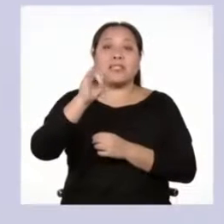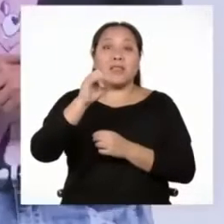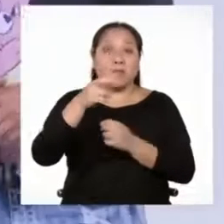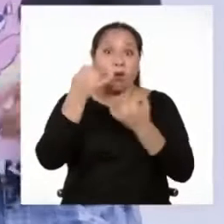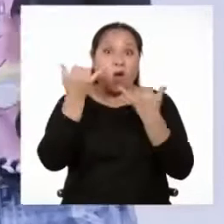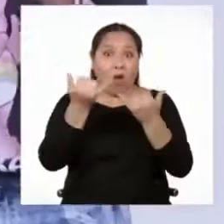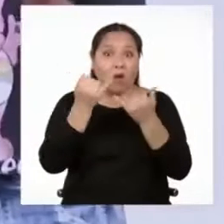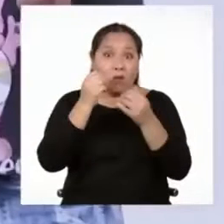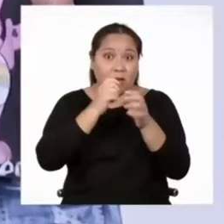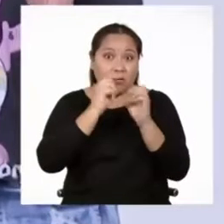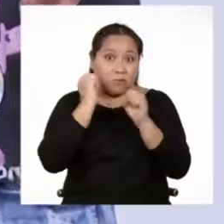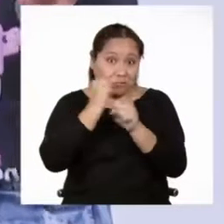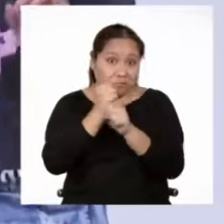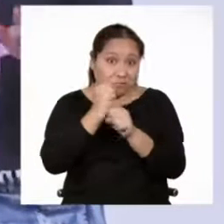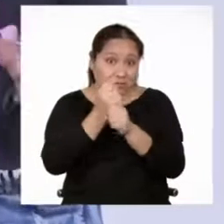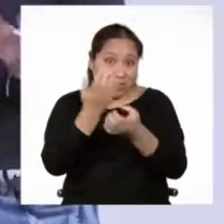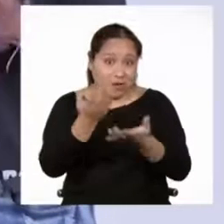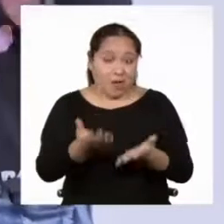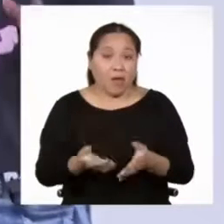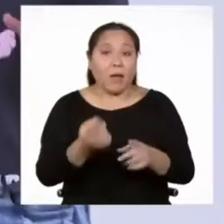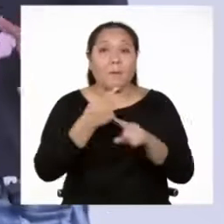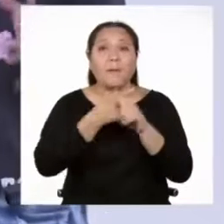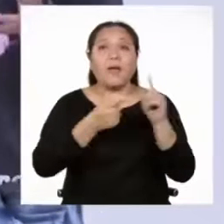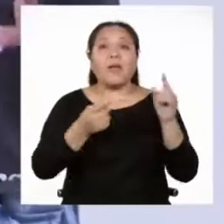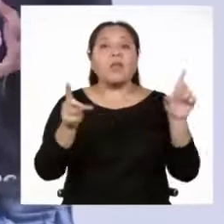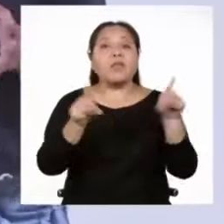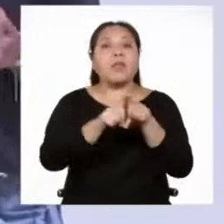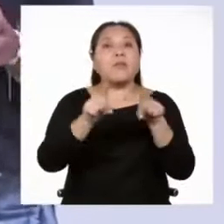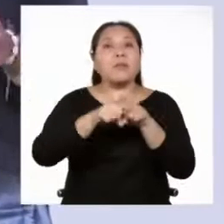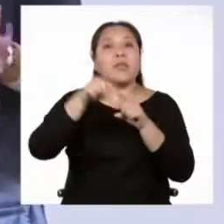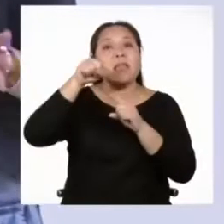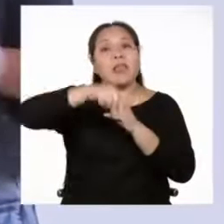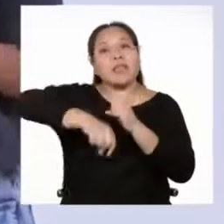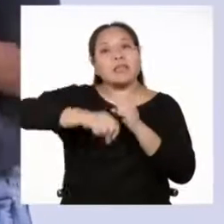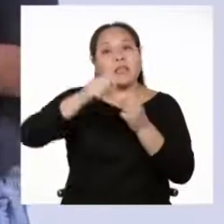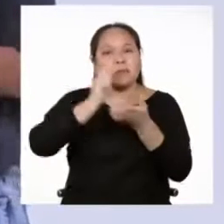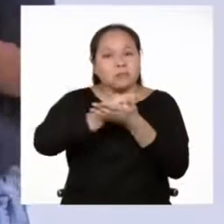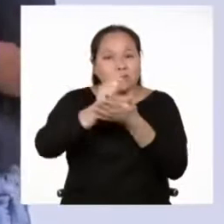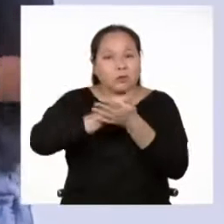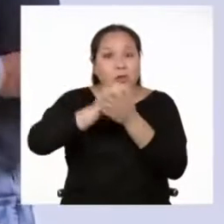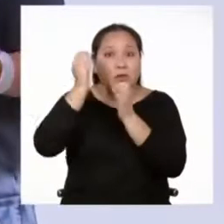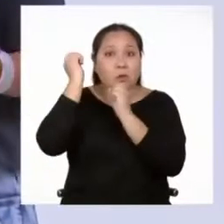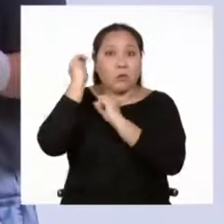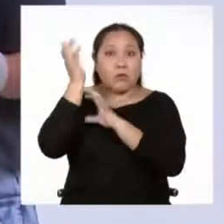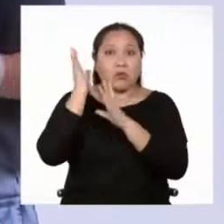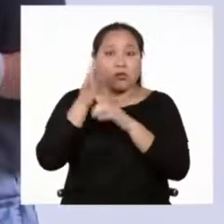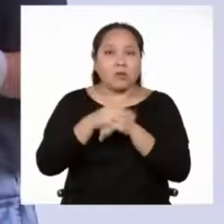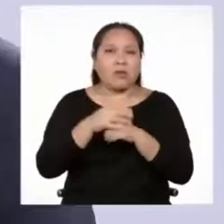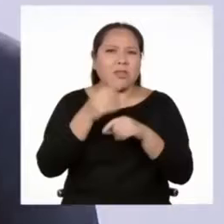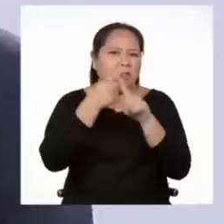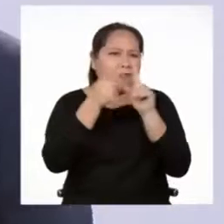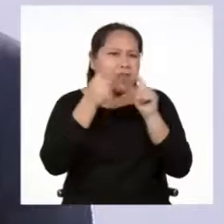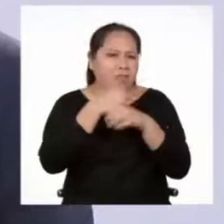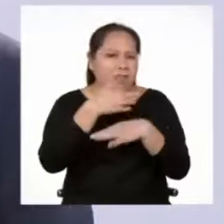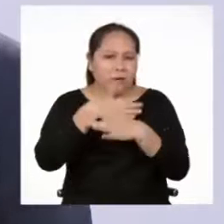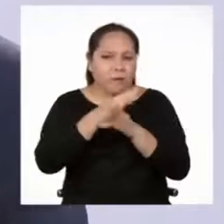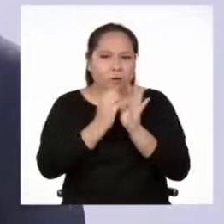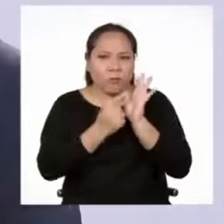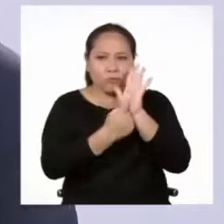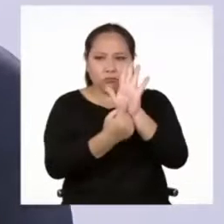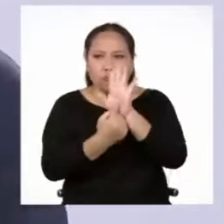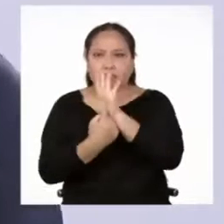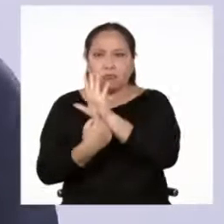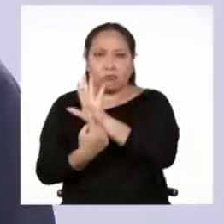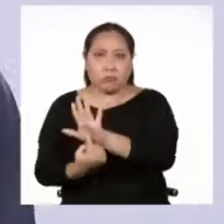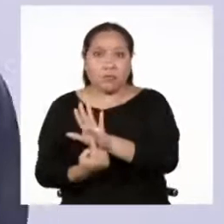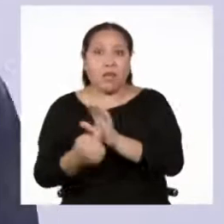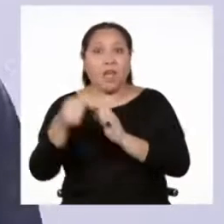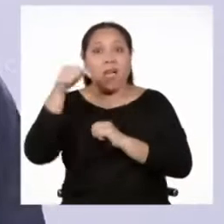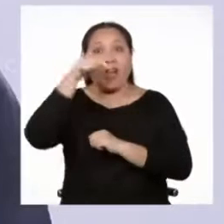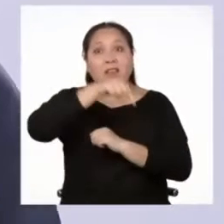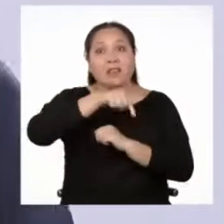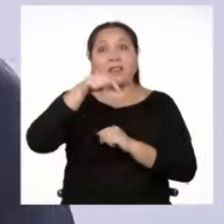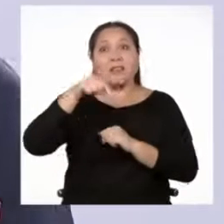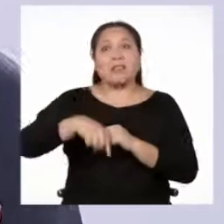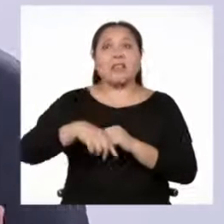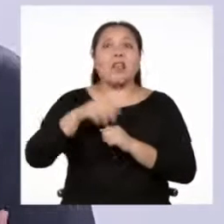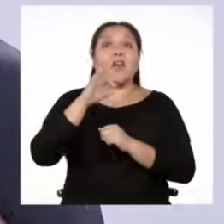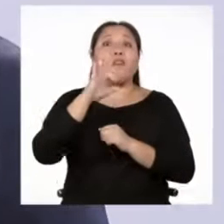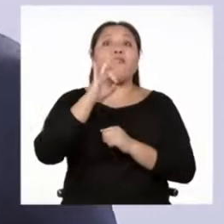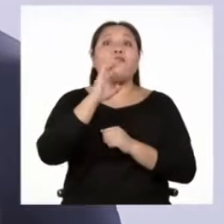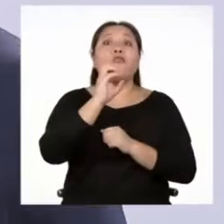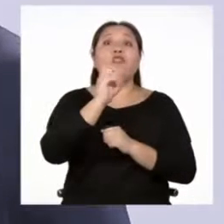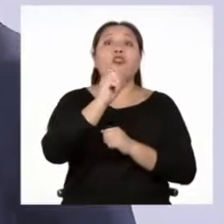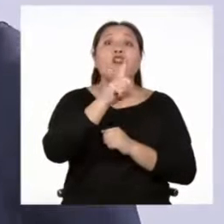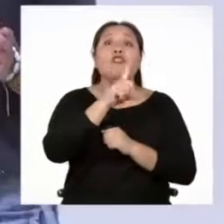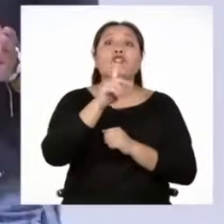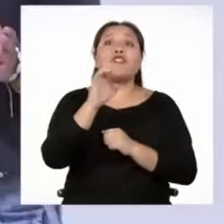sesión. Pero inclusive dentro de los textos expositivos hay diferentes formas de presentarlos. En esta sesión vamos a aprender sobre los textos